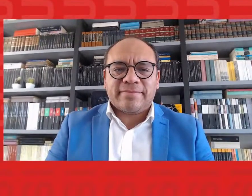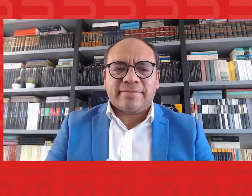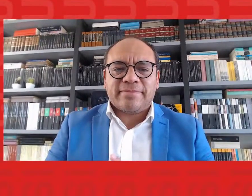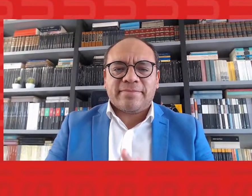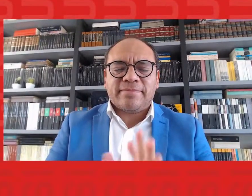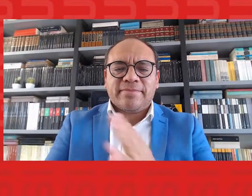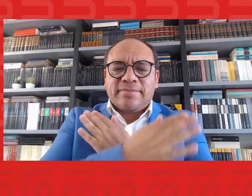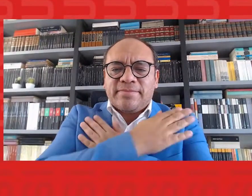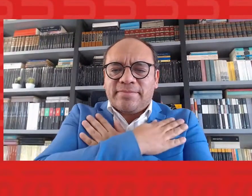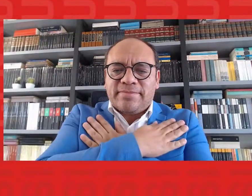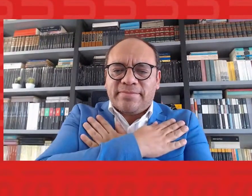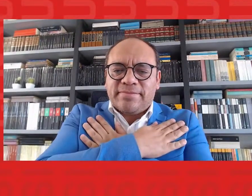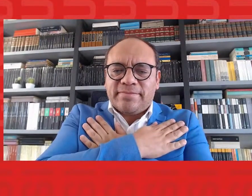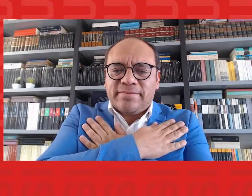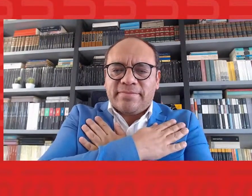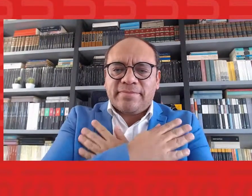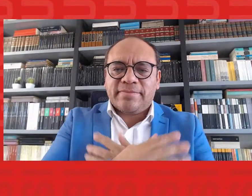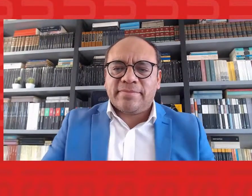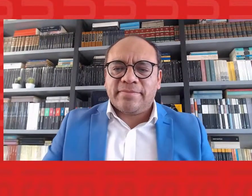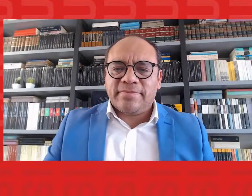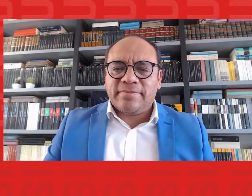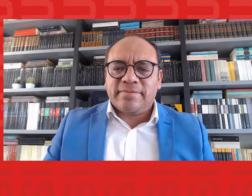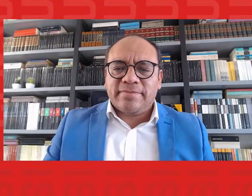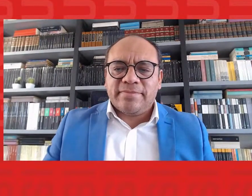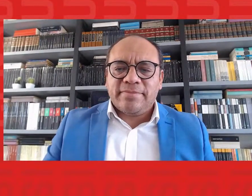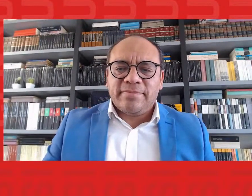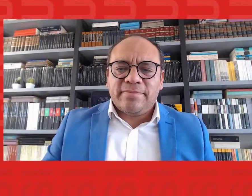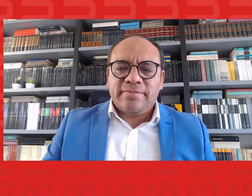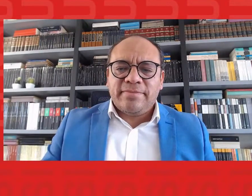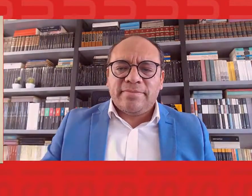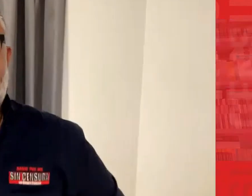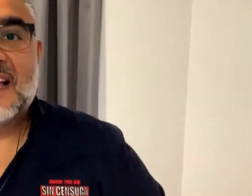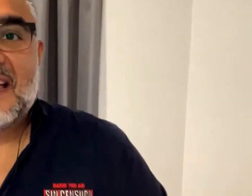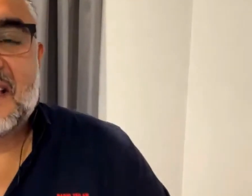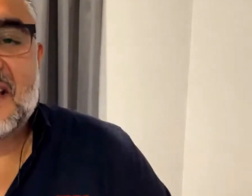sí, te mando un abrazo, Ricardo Sevilla, el maestro Ricardo Sevilla, hablando con nosotros sin censura.